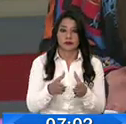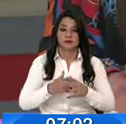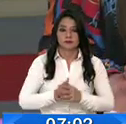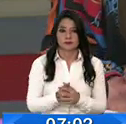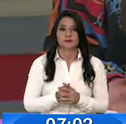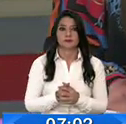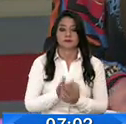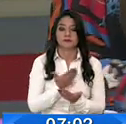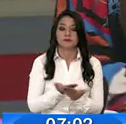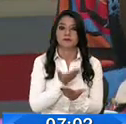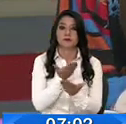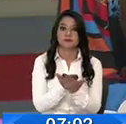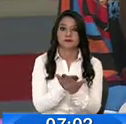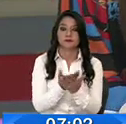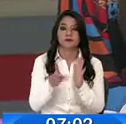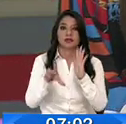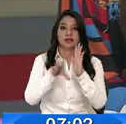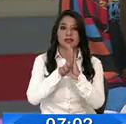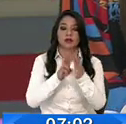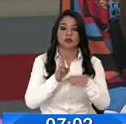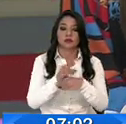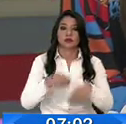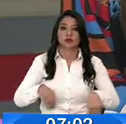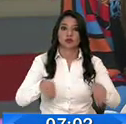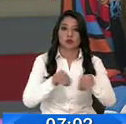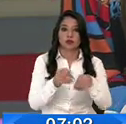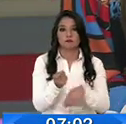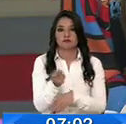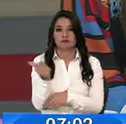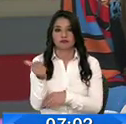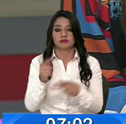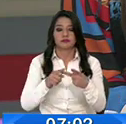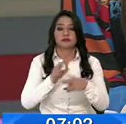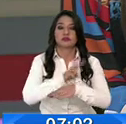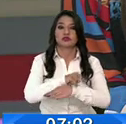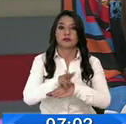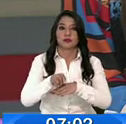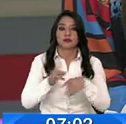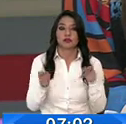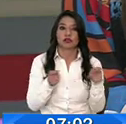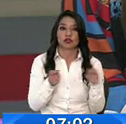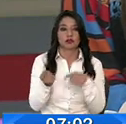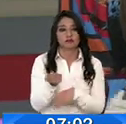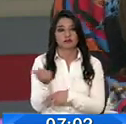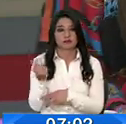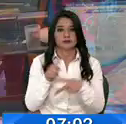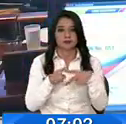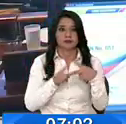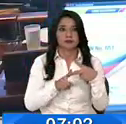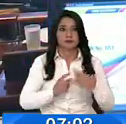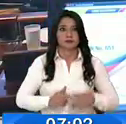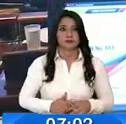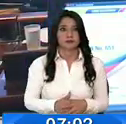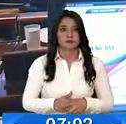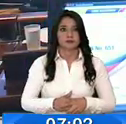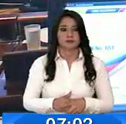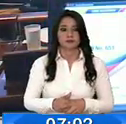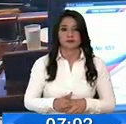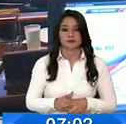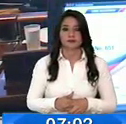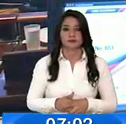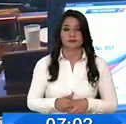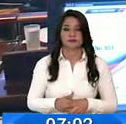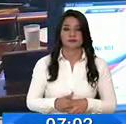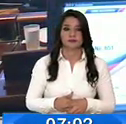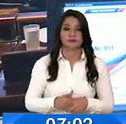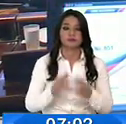cuales se propone eliminar la ley de uso de suelo y la superintendencia que regula la normativa una de las